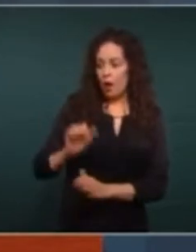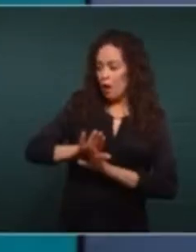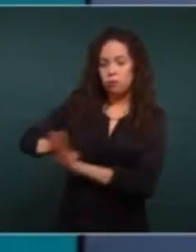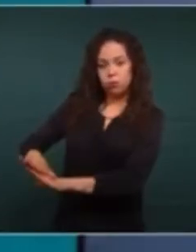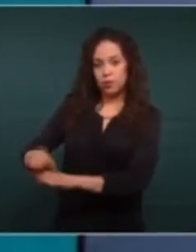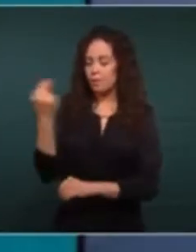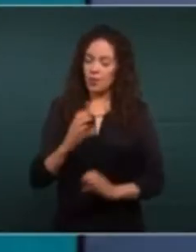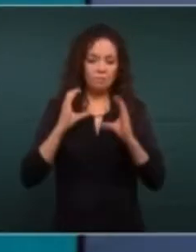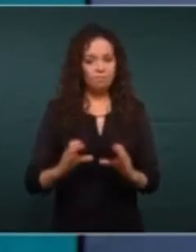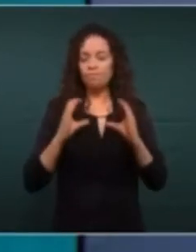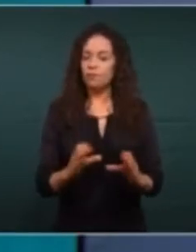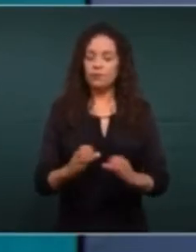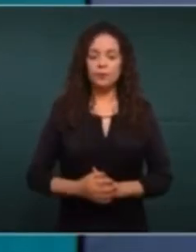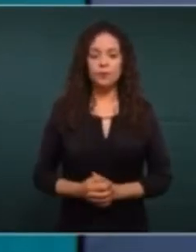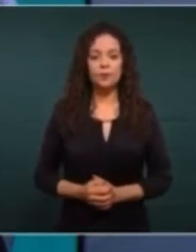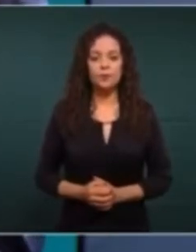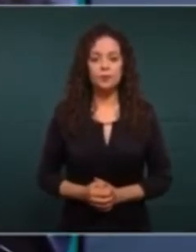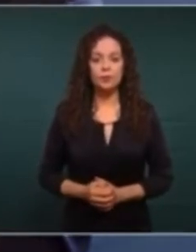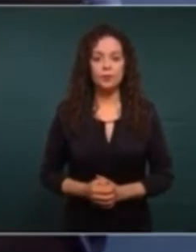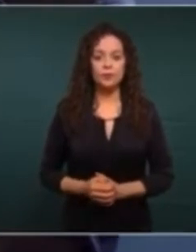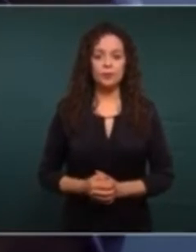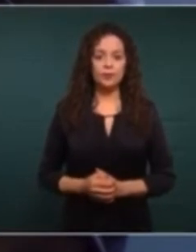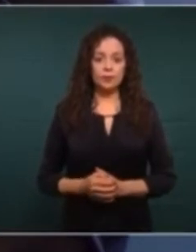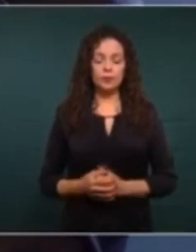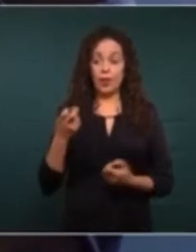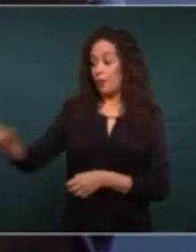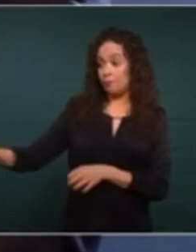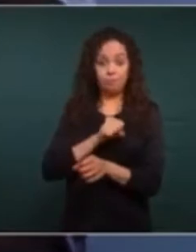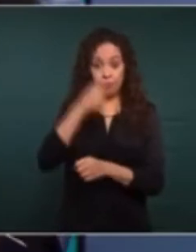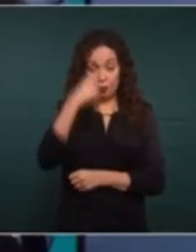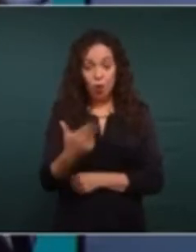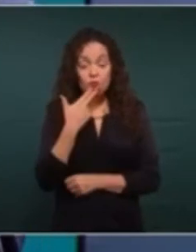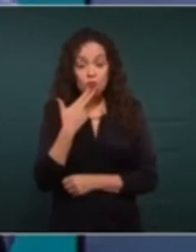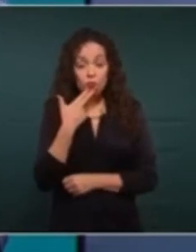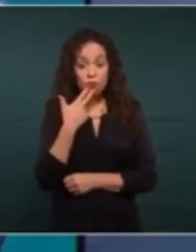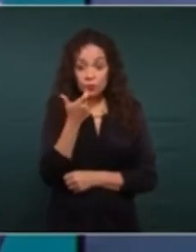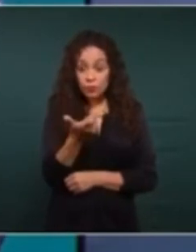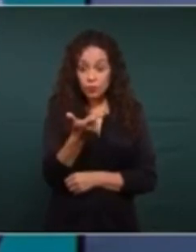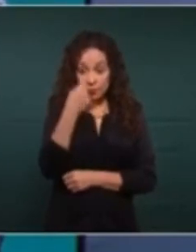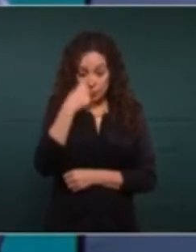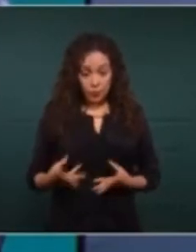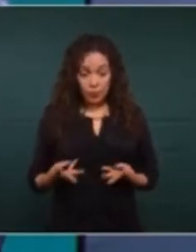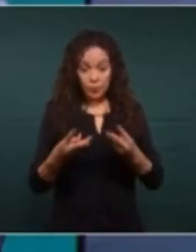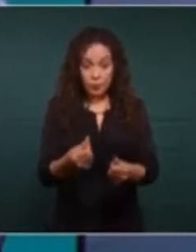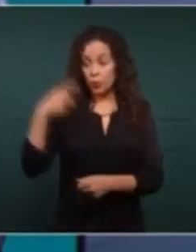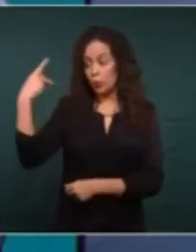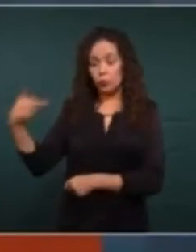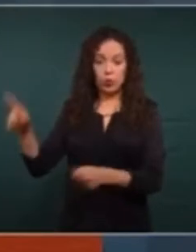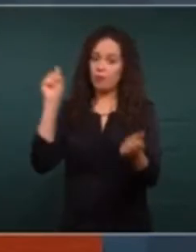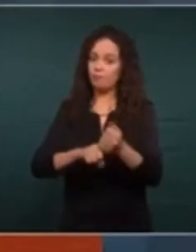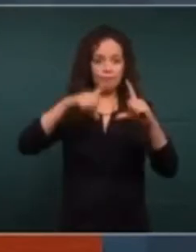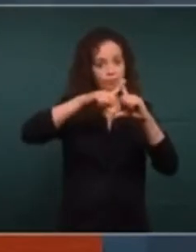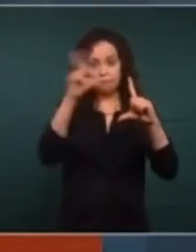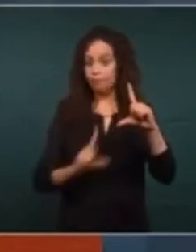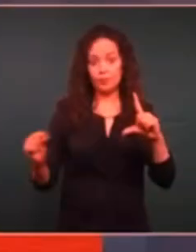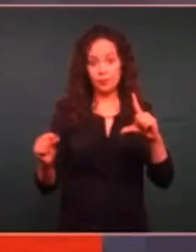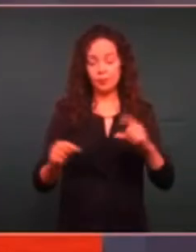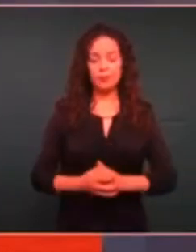que no se quiera utilizar recursos de la nación